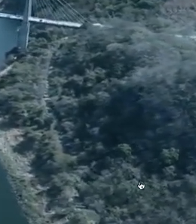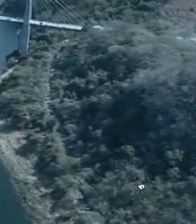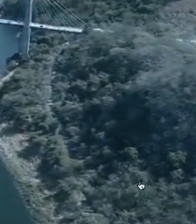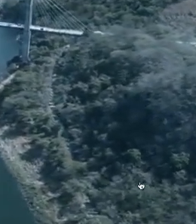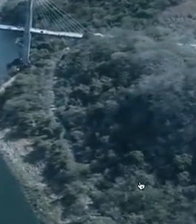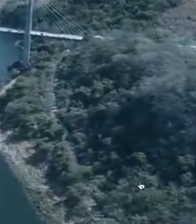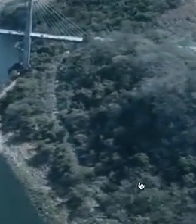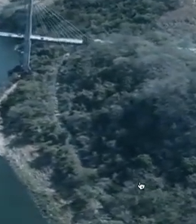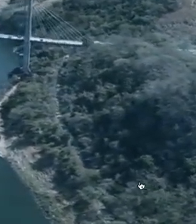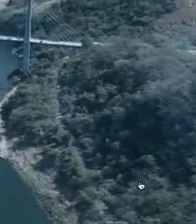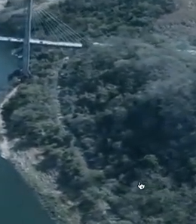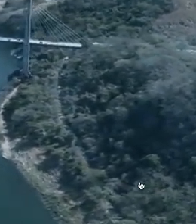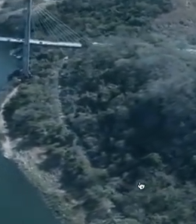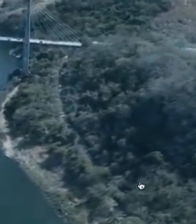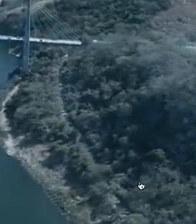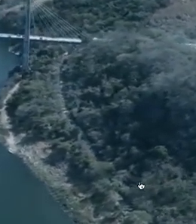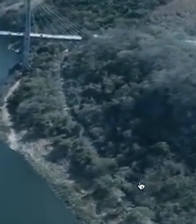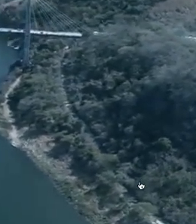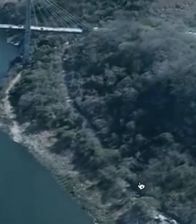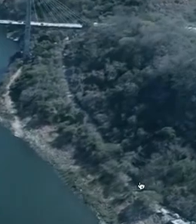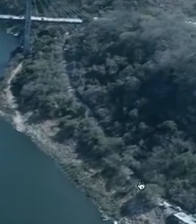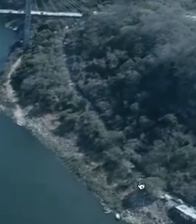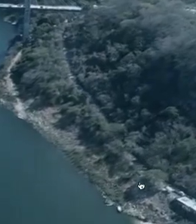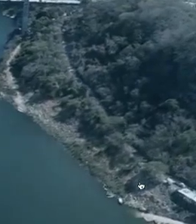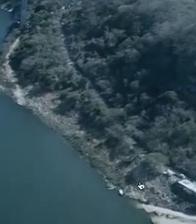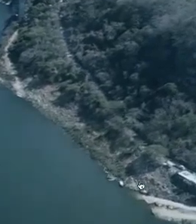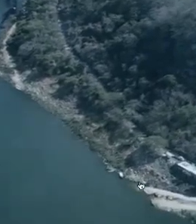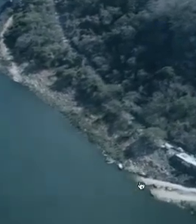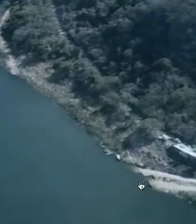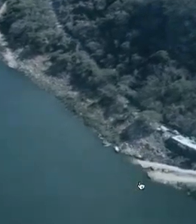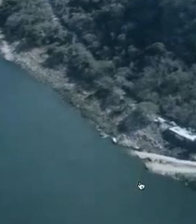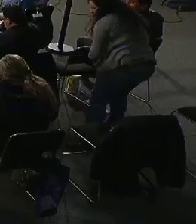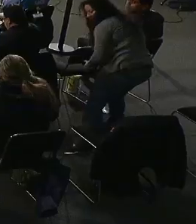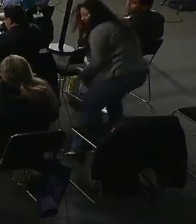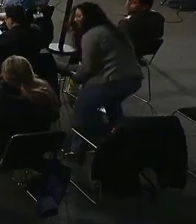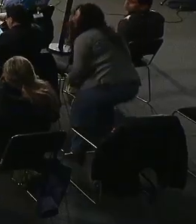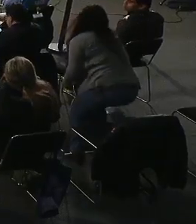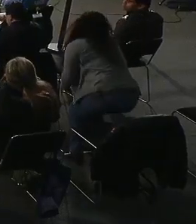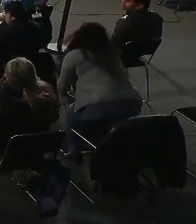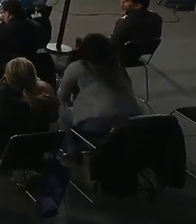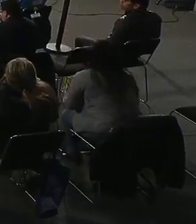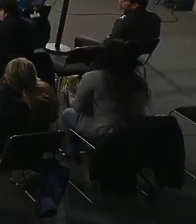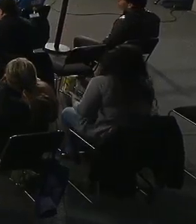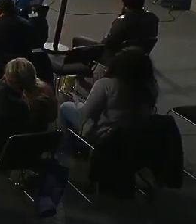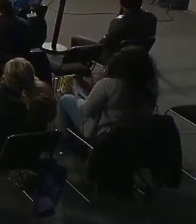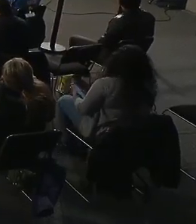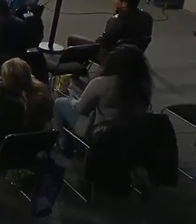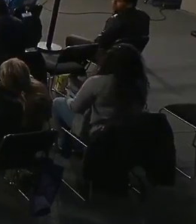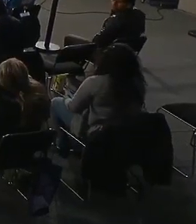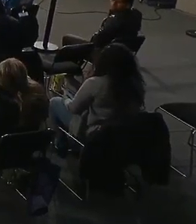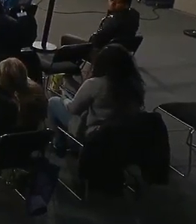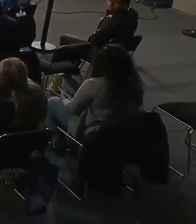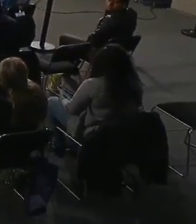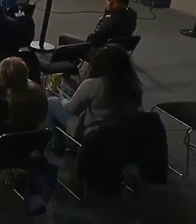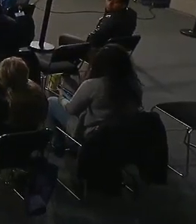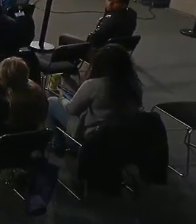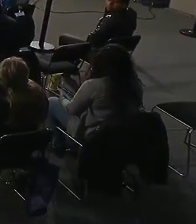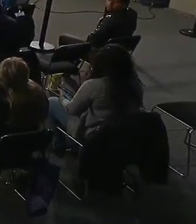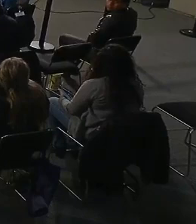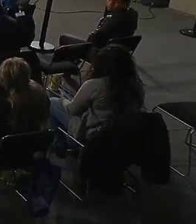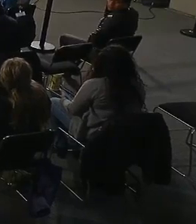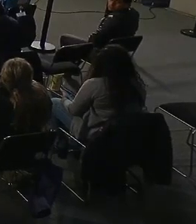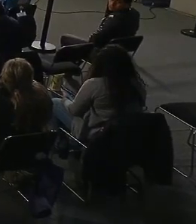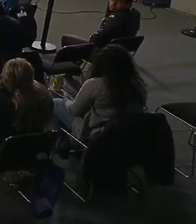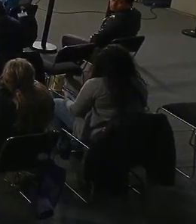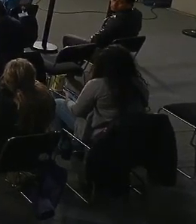eh tercer puente con más claro en el país que se esté construyendo y